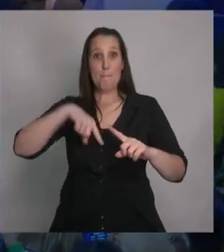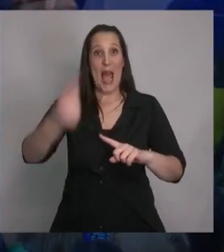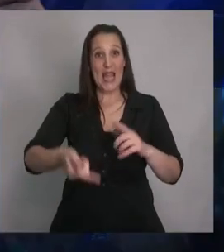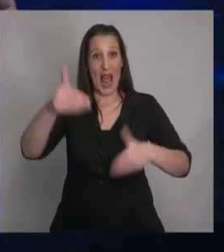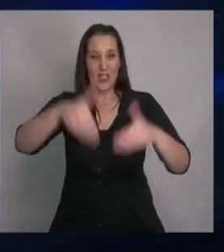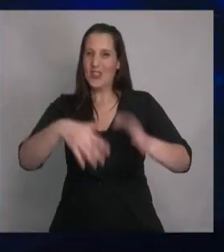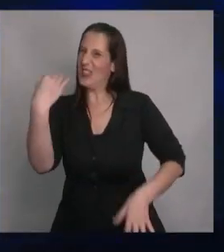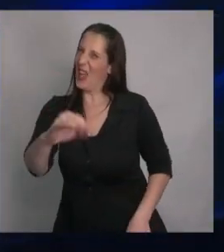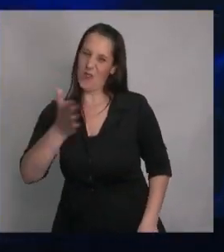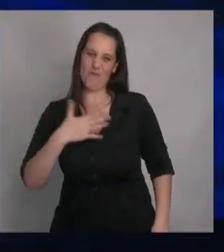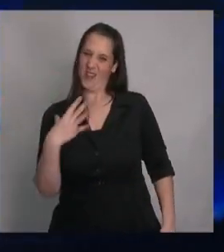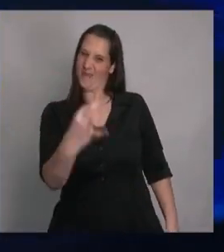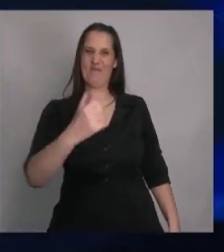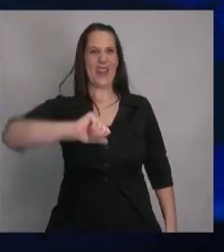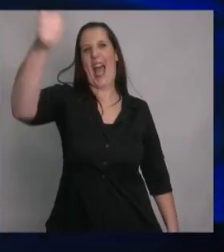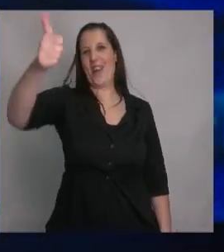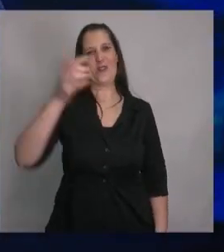las ganaríamos dos a uno.